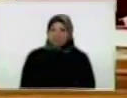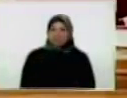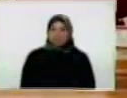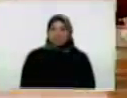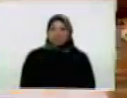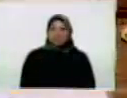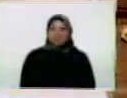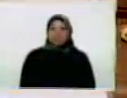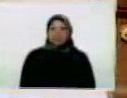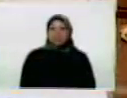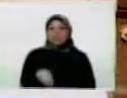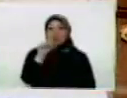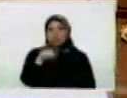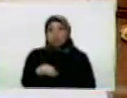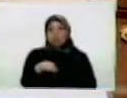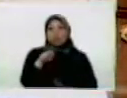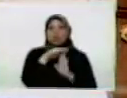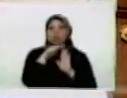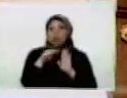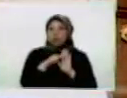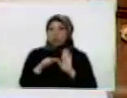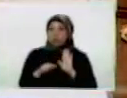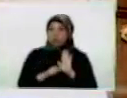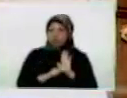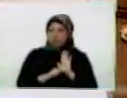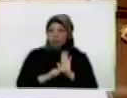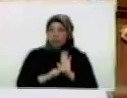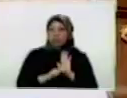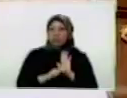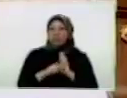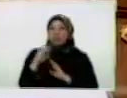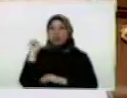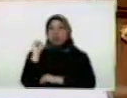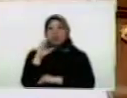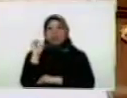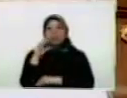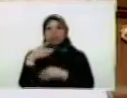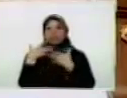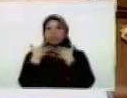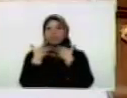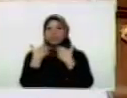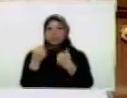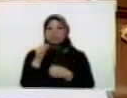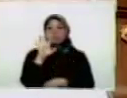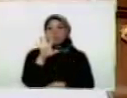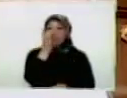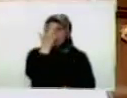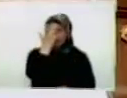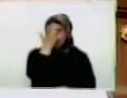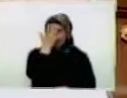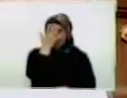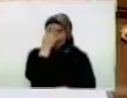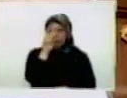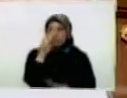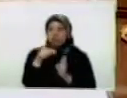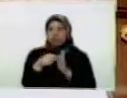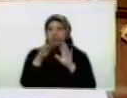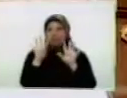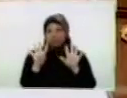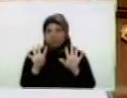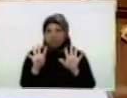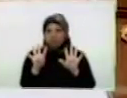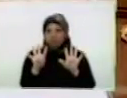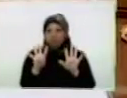Orden, propuesta del orden del día de la sesión ordinaria del martes 5 de febrero de 2019.